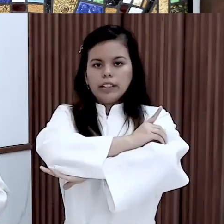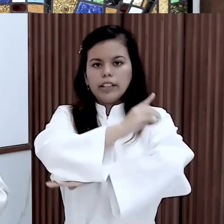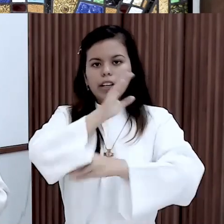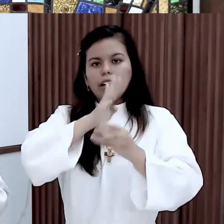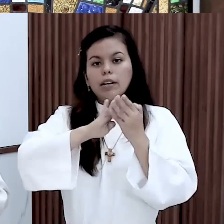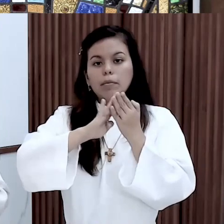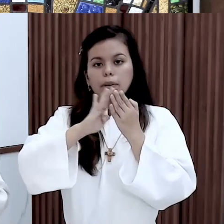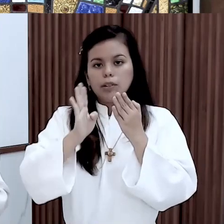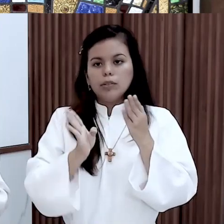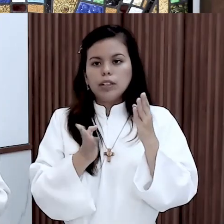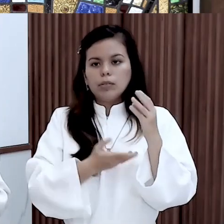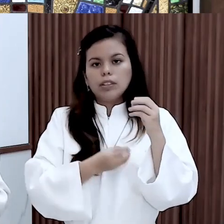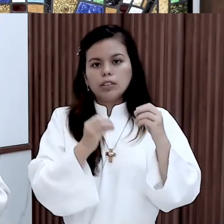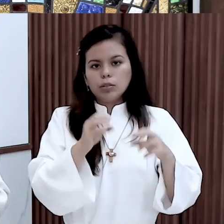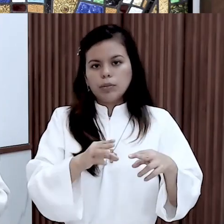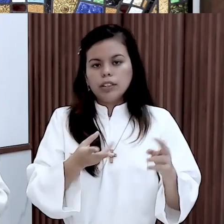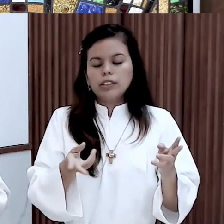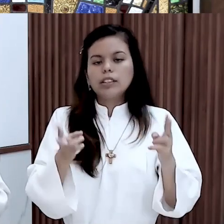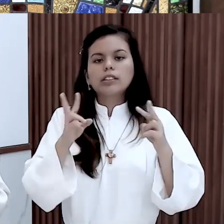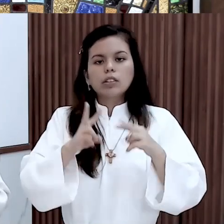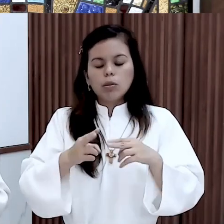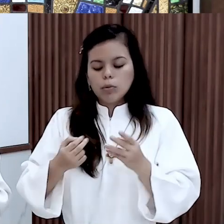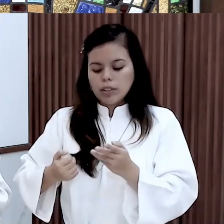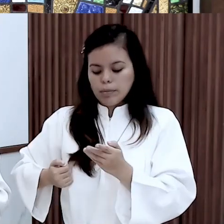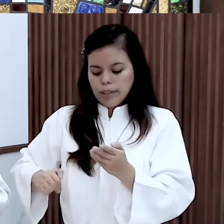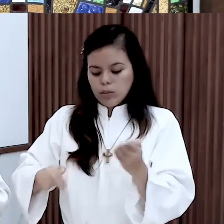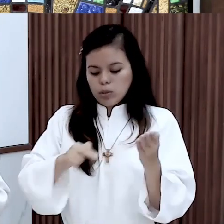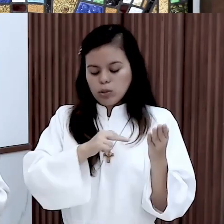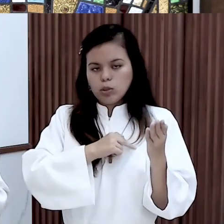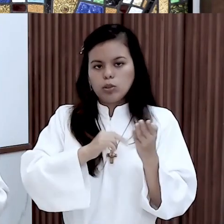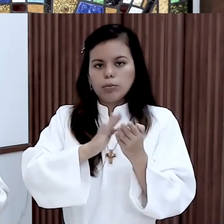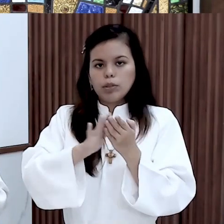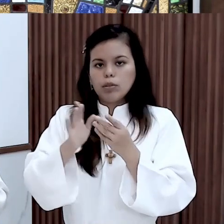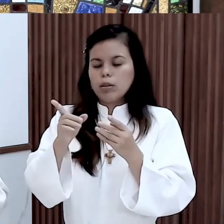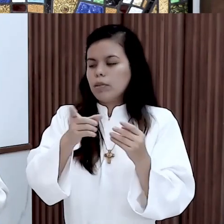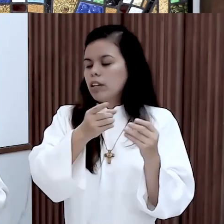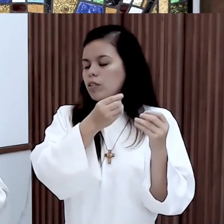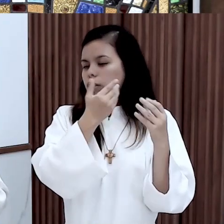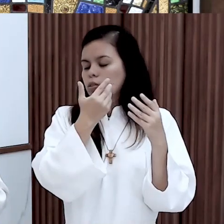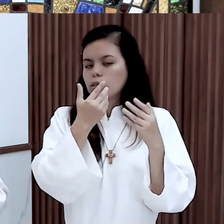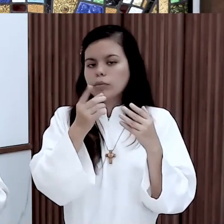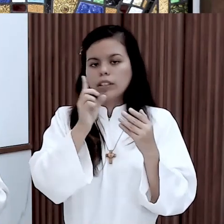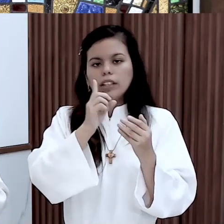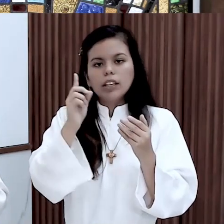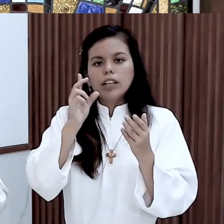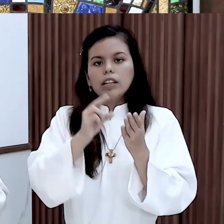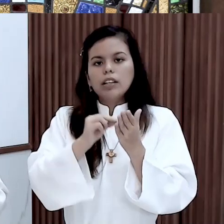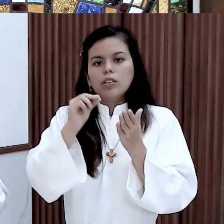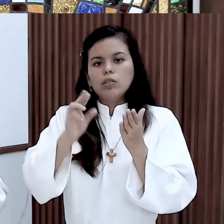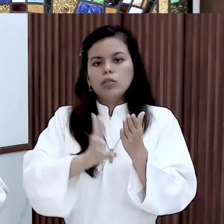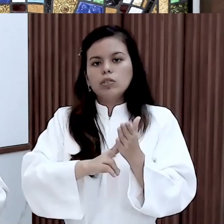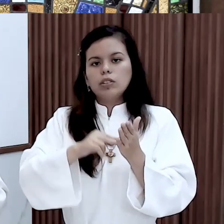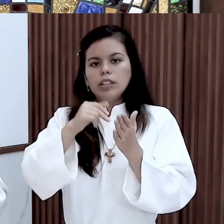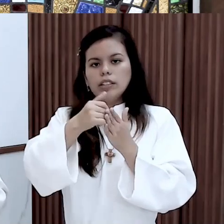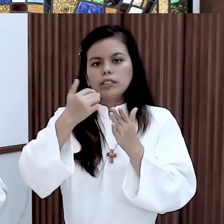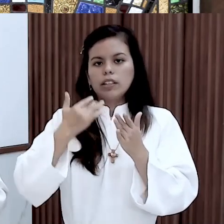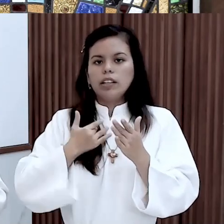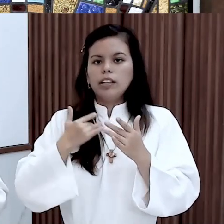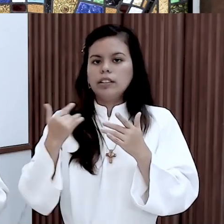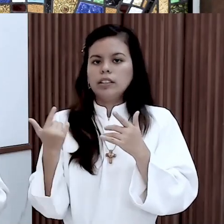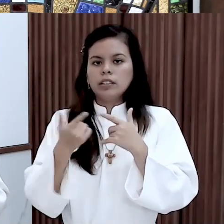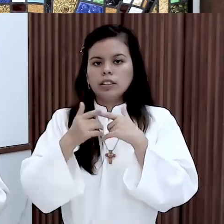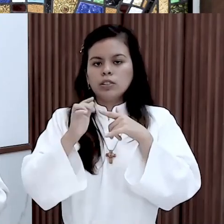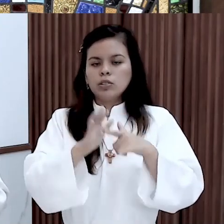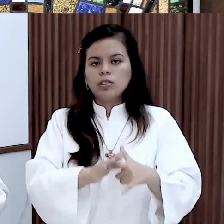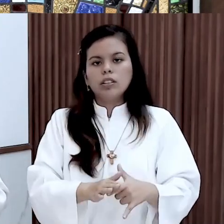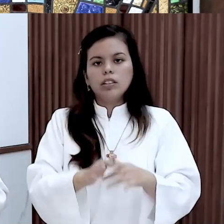cada día. Perdona nuestras ofensas, como también nosotros perdonamos a los que nos ofenden. No nos dejes